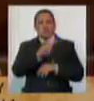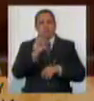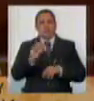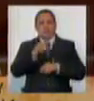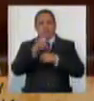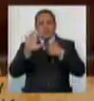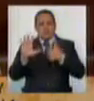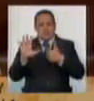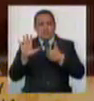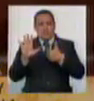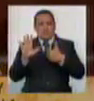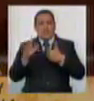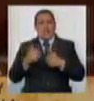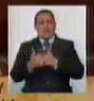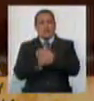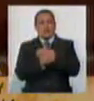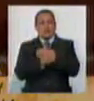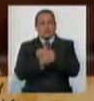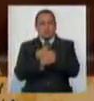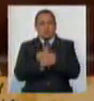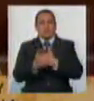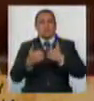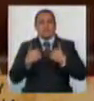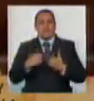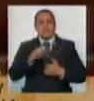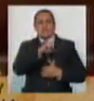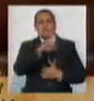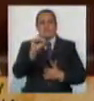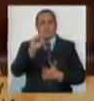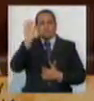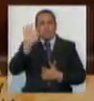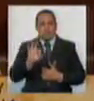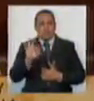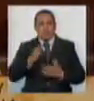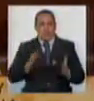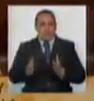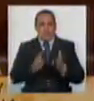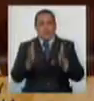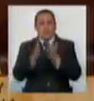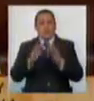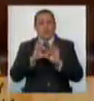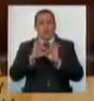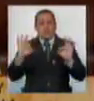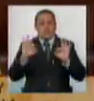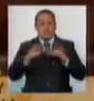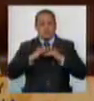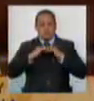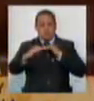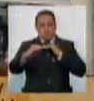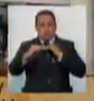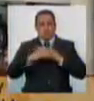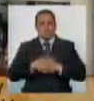2016 Ayacucho tendrá el 100% de sus vías nacionales pavimentadas.